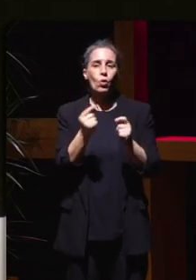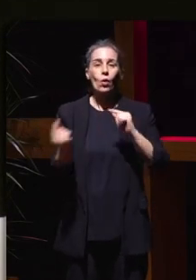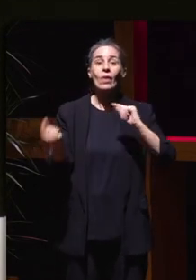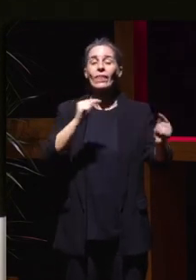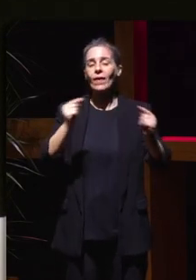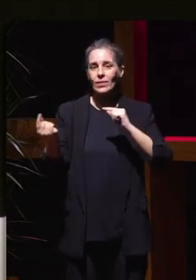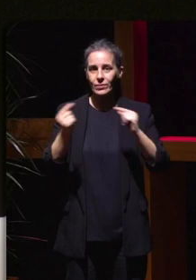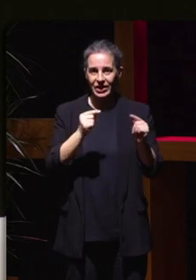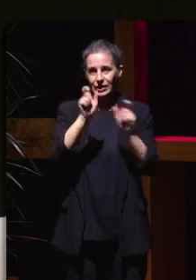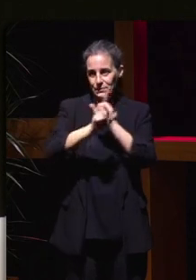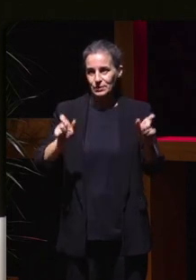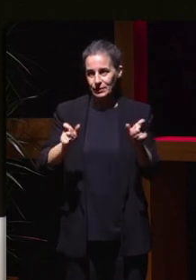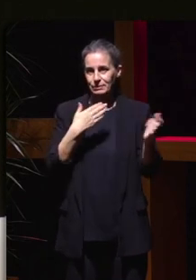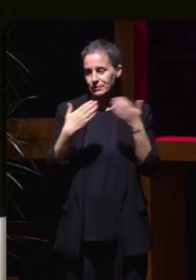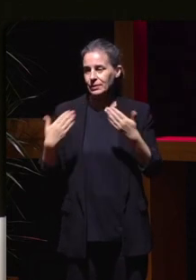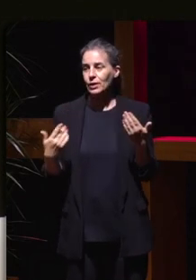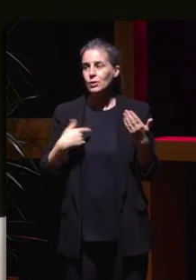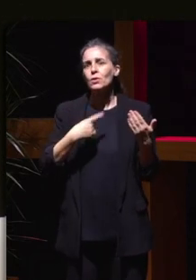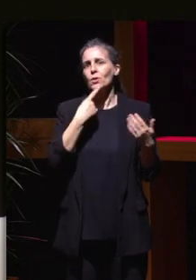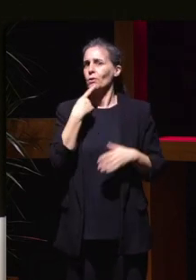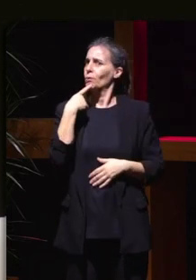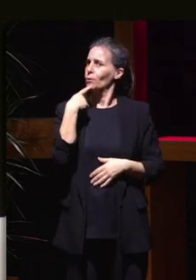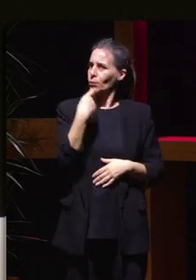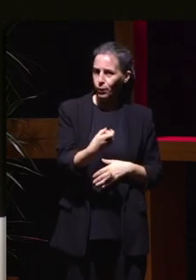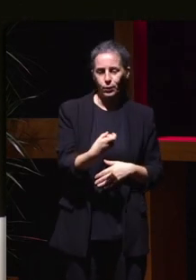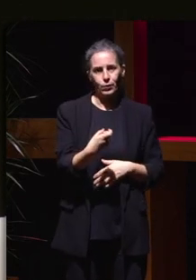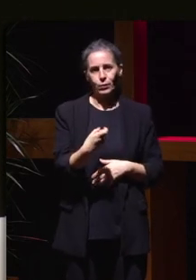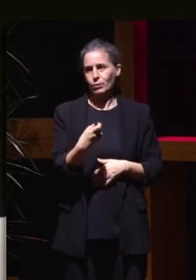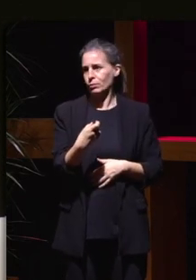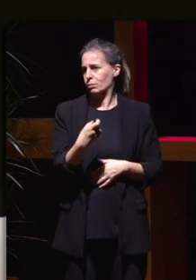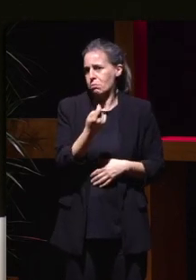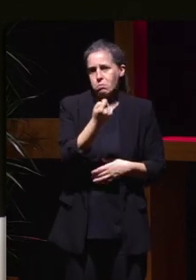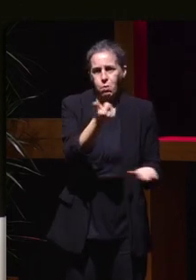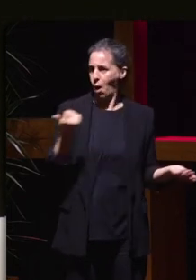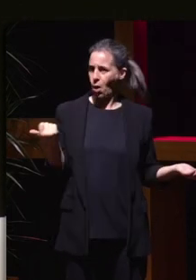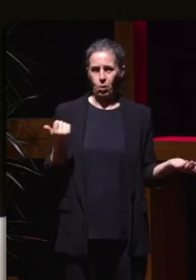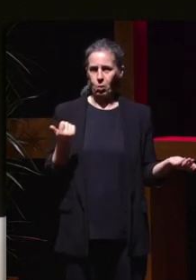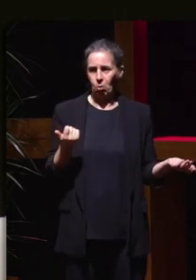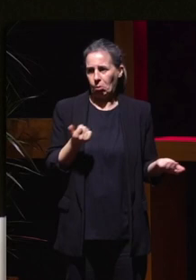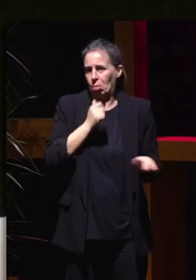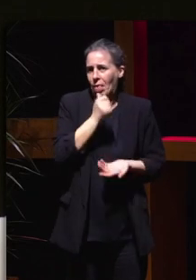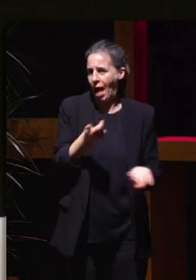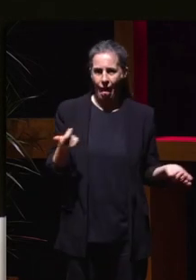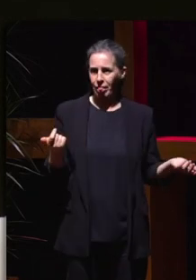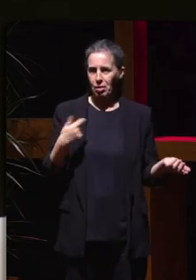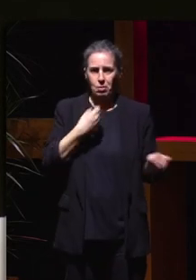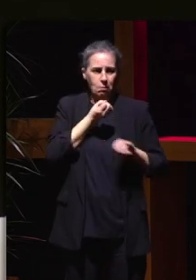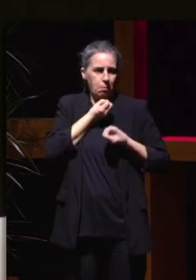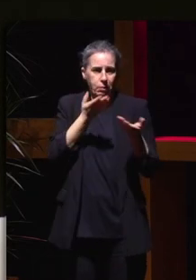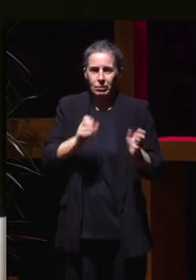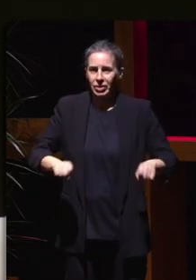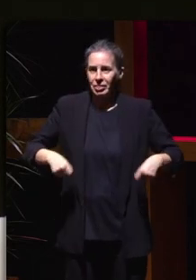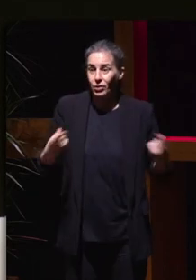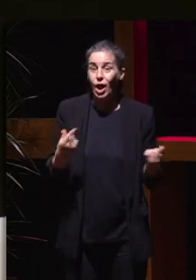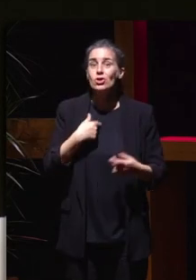entre asiente converso gustame poco o nada o sea algo que defeito una de las cosas que